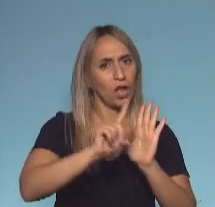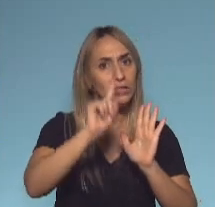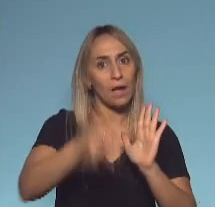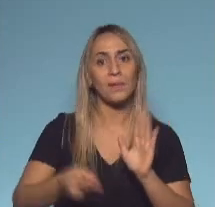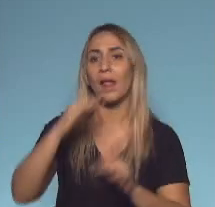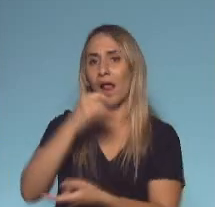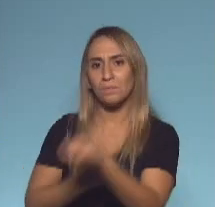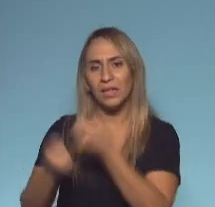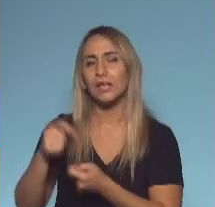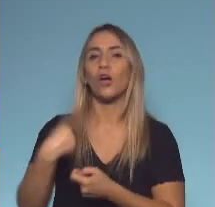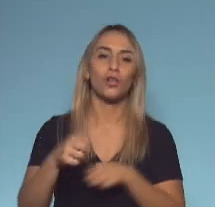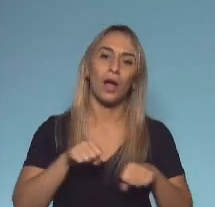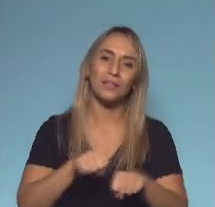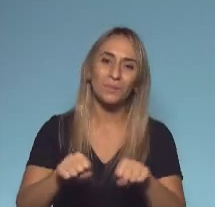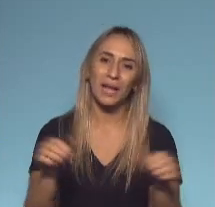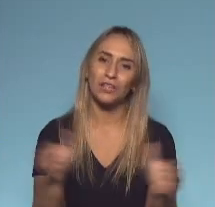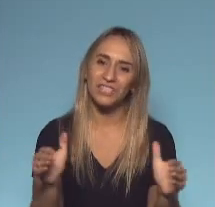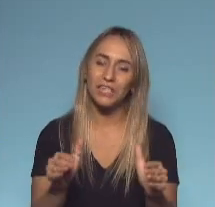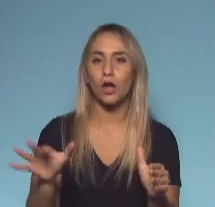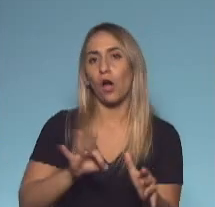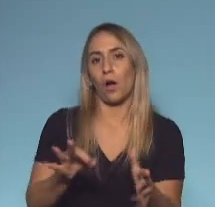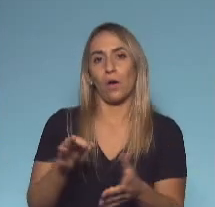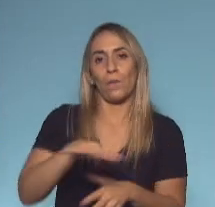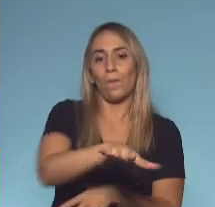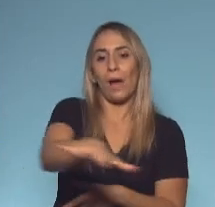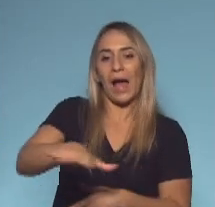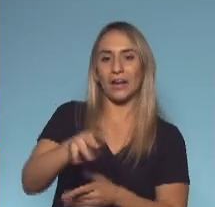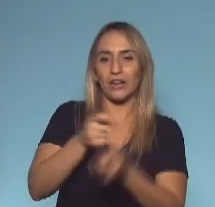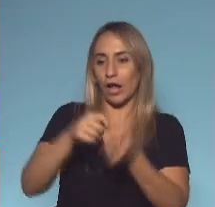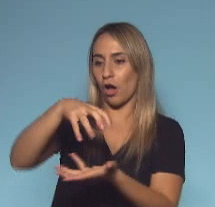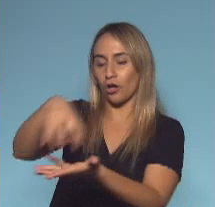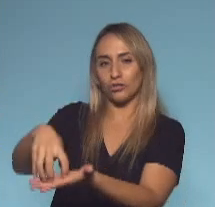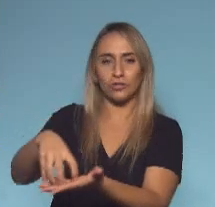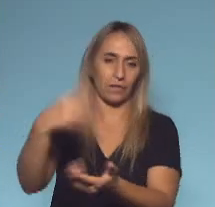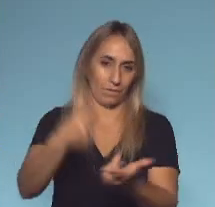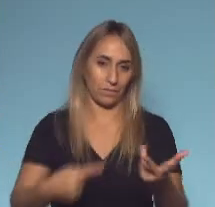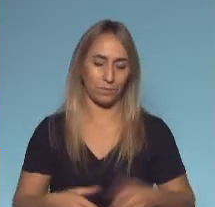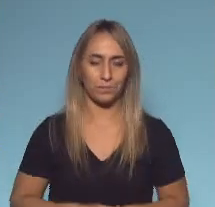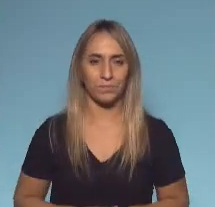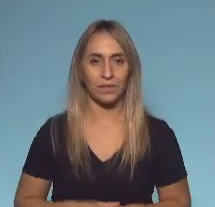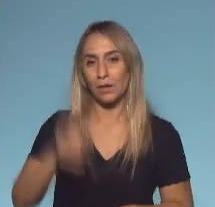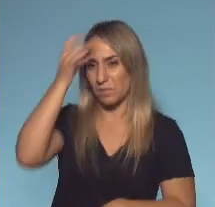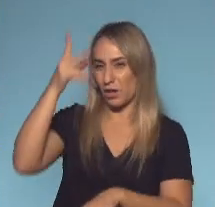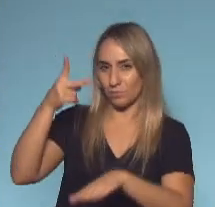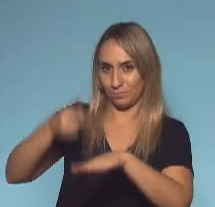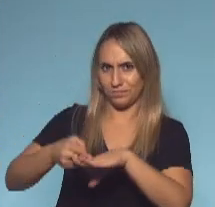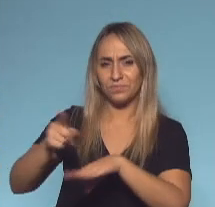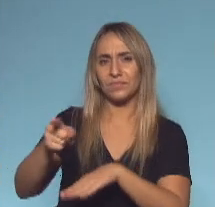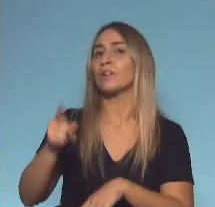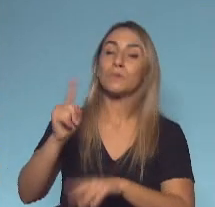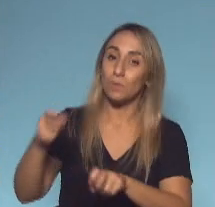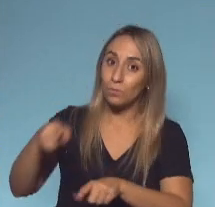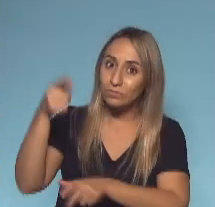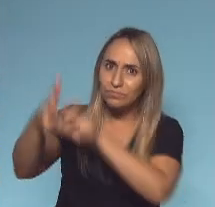más chiquito, en el comercio de barrio y demás. Es una realidad, Nasa, sí, perdona que te interrumpa ahí. Eso que estás diciendo, sí, es